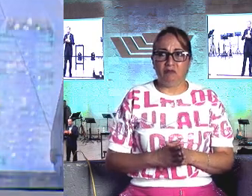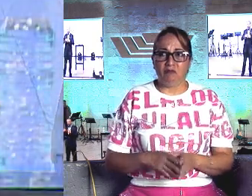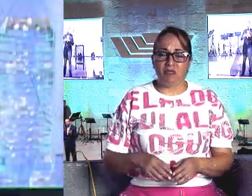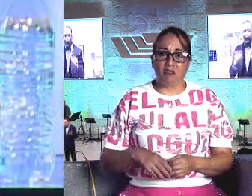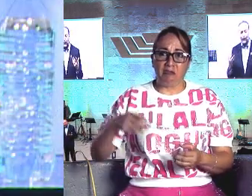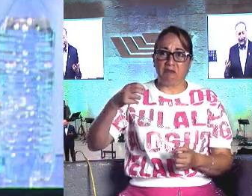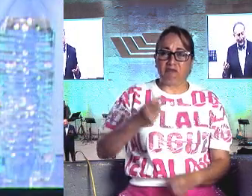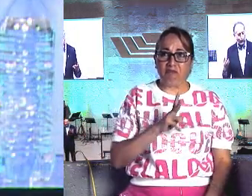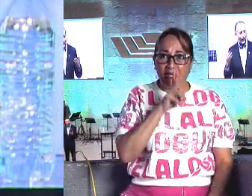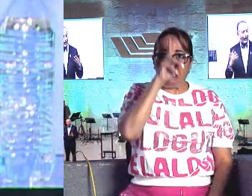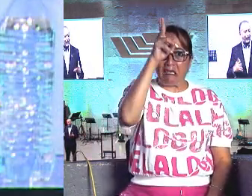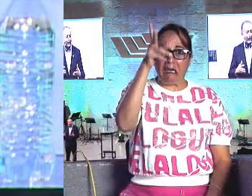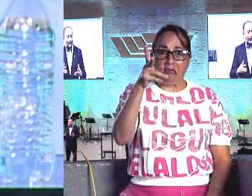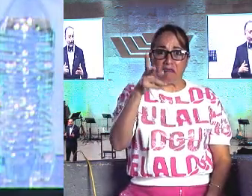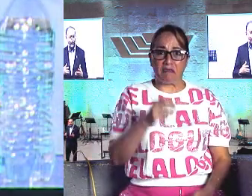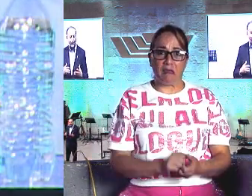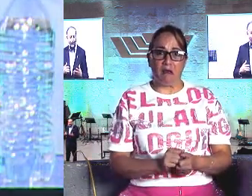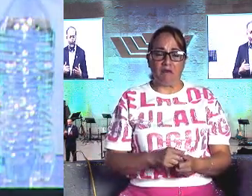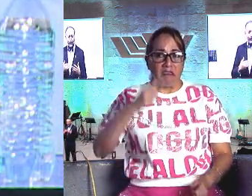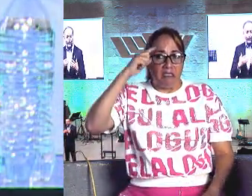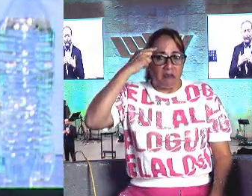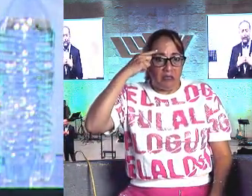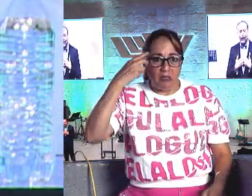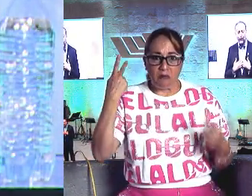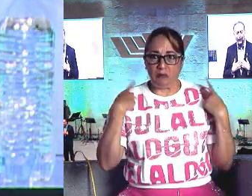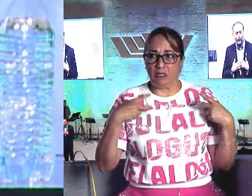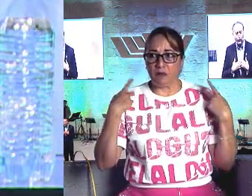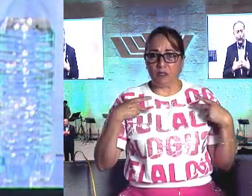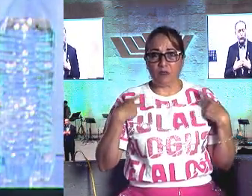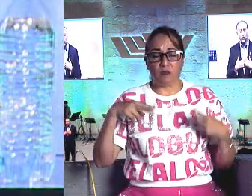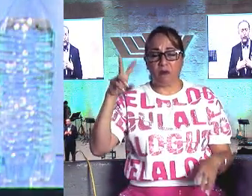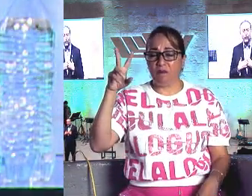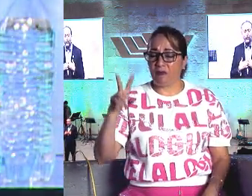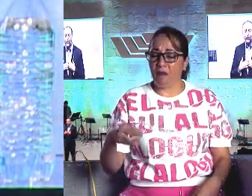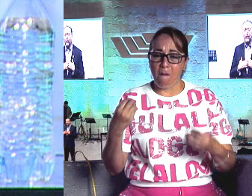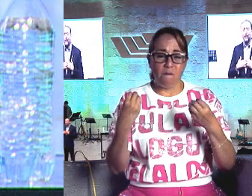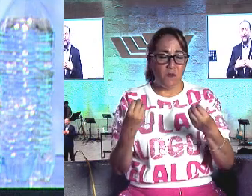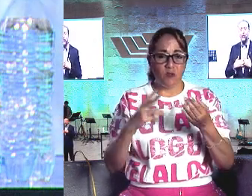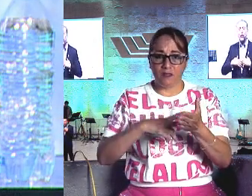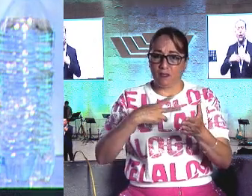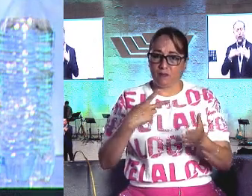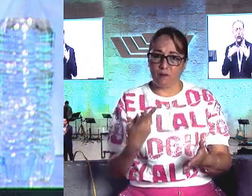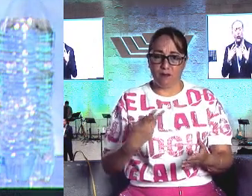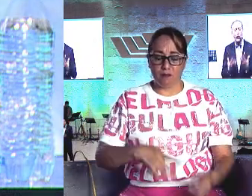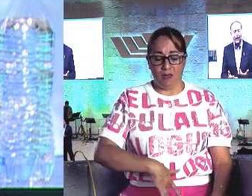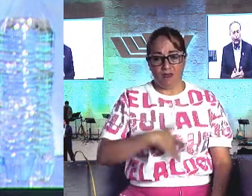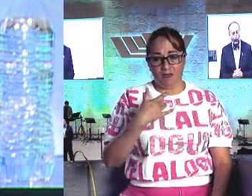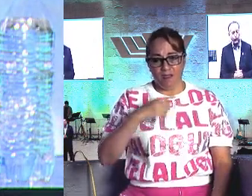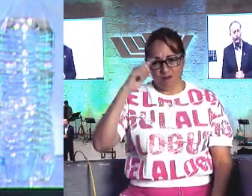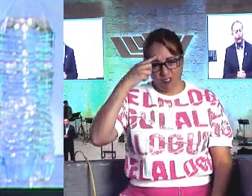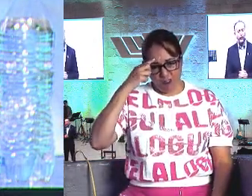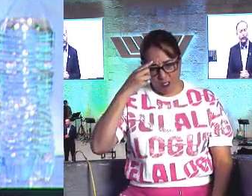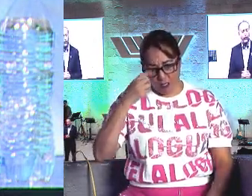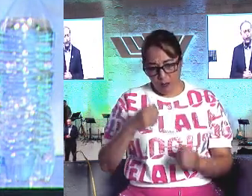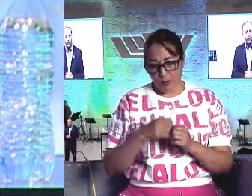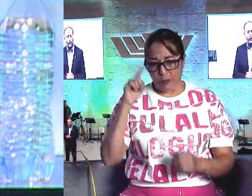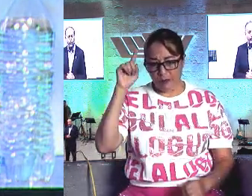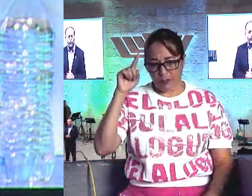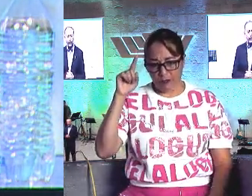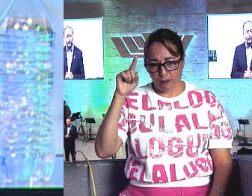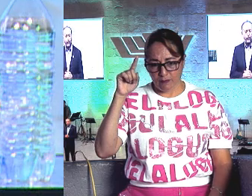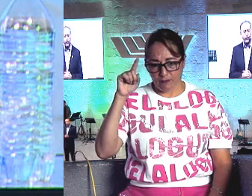enojado con la vida, con la gente, y sinceramente, Señor, muchas veces hasta me he sentido enojado contigo.